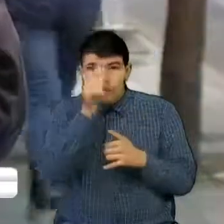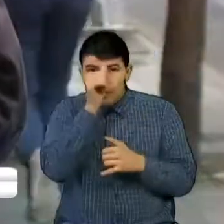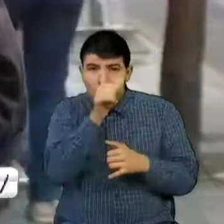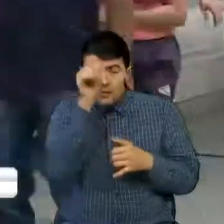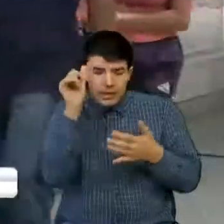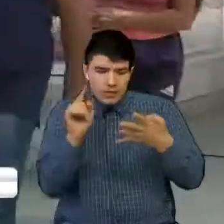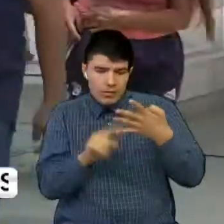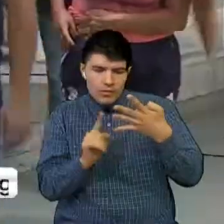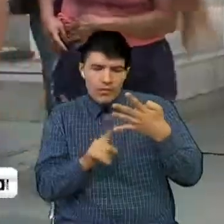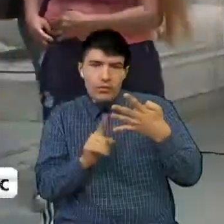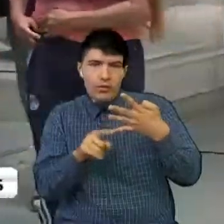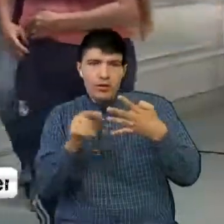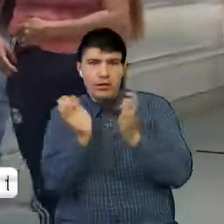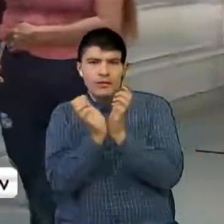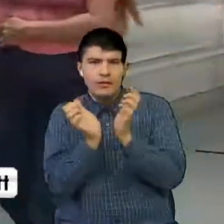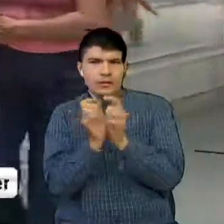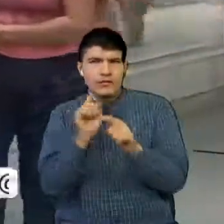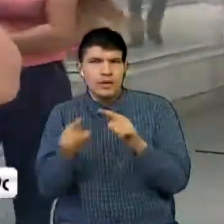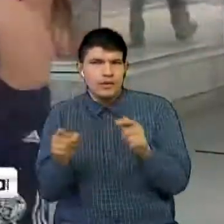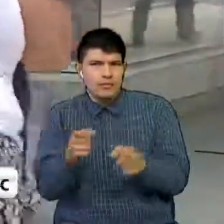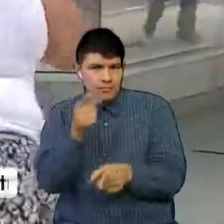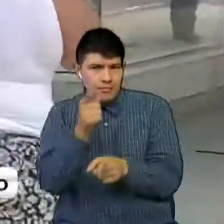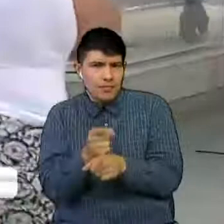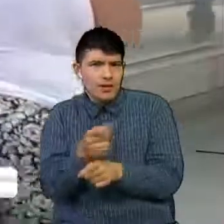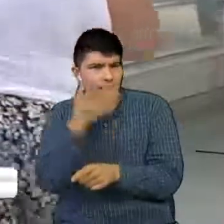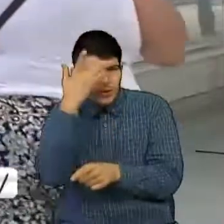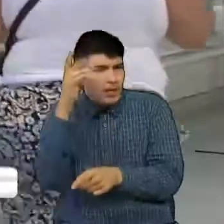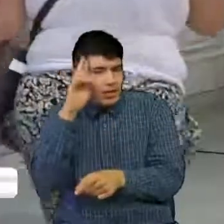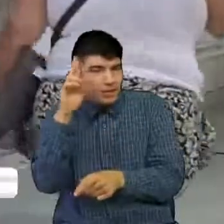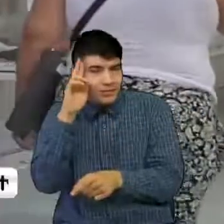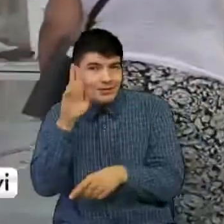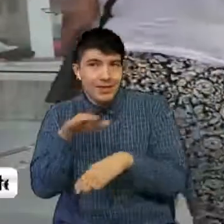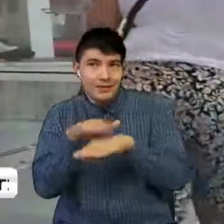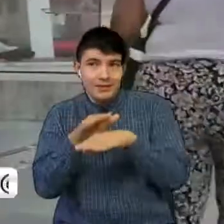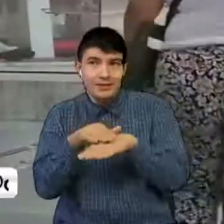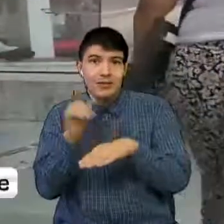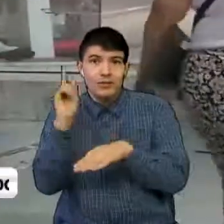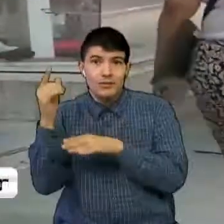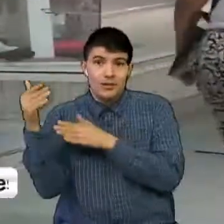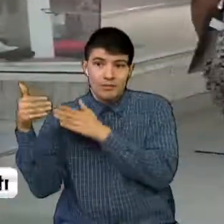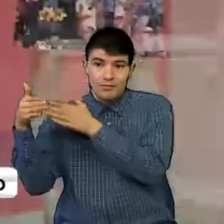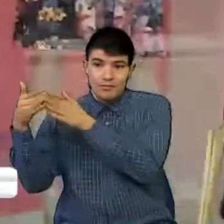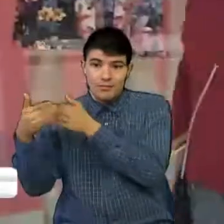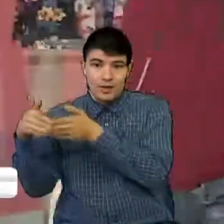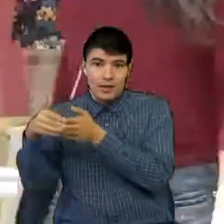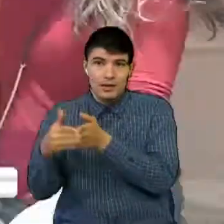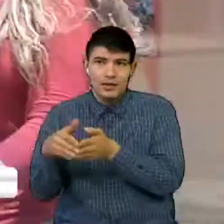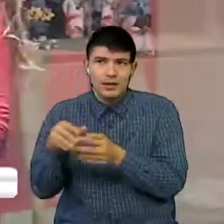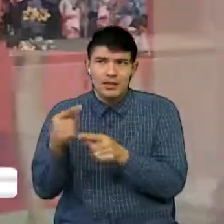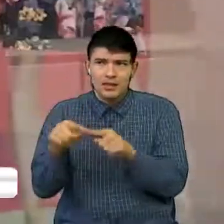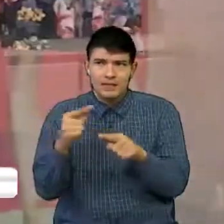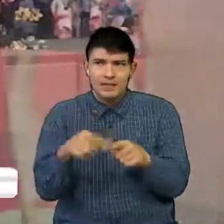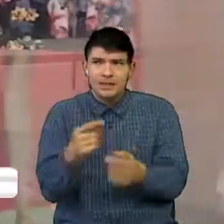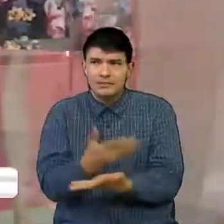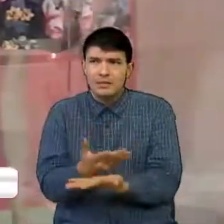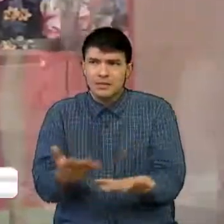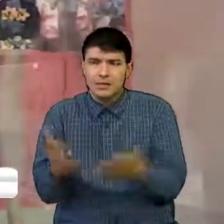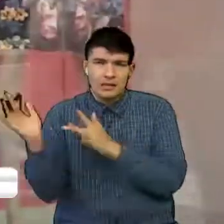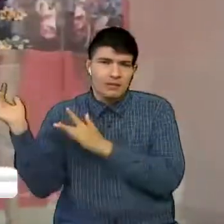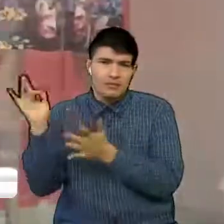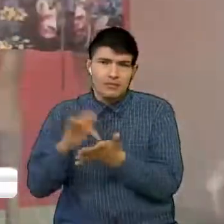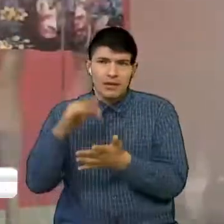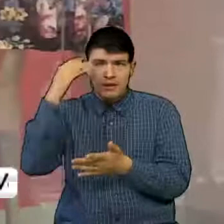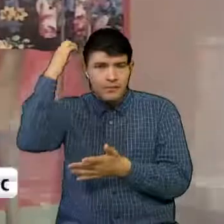Madres en Cúcuta, pero la más acertada históricamente es la que indica que un barco que traía las mercancías provenientes de